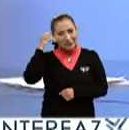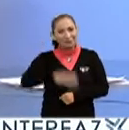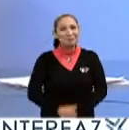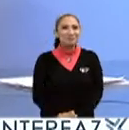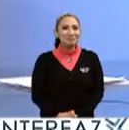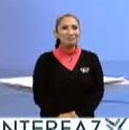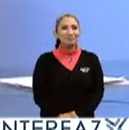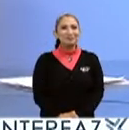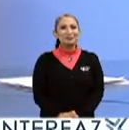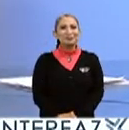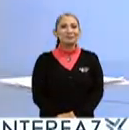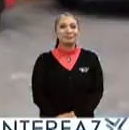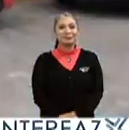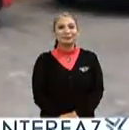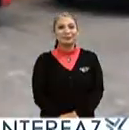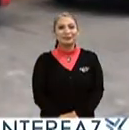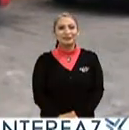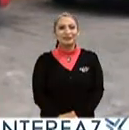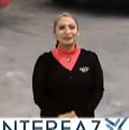Oaxaca.